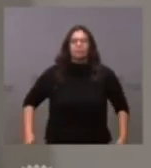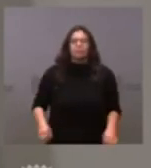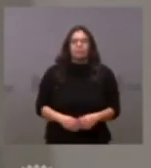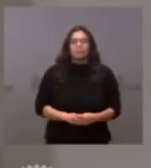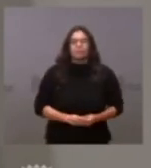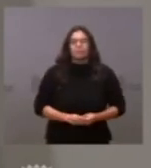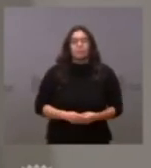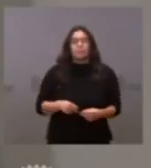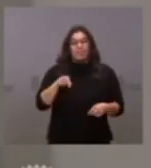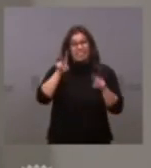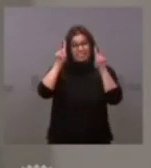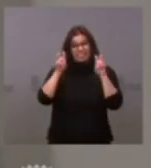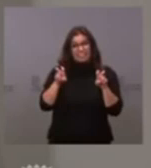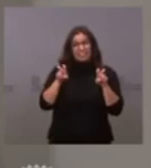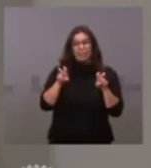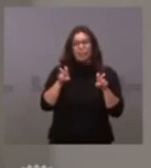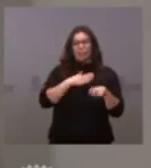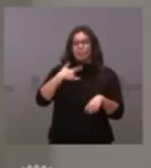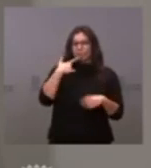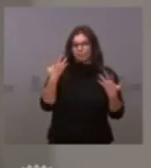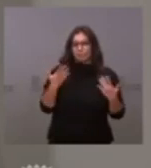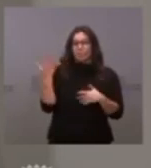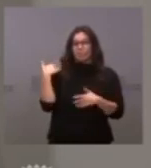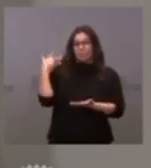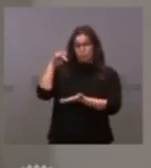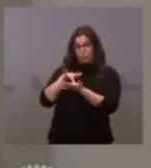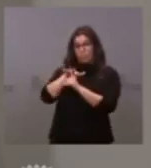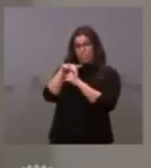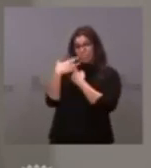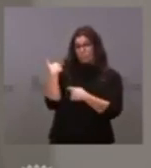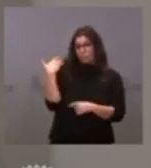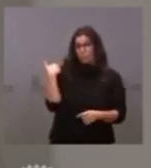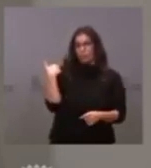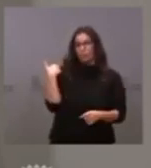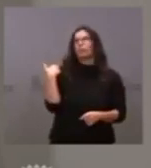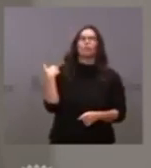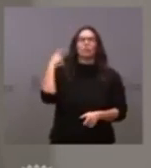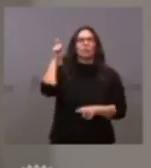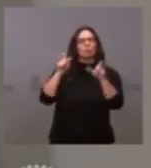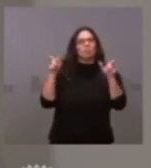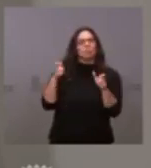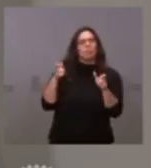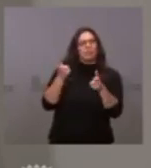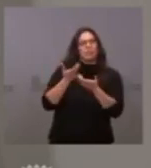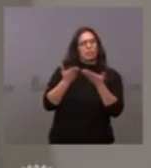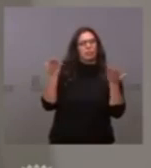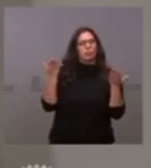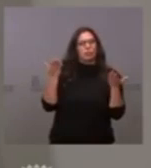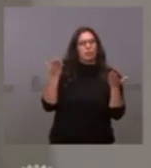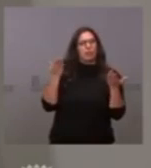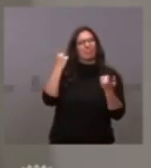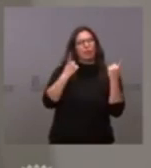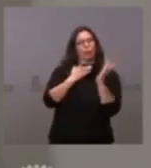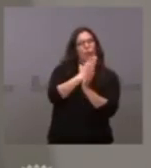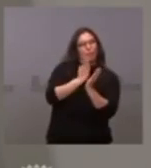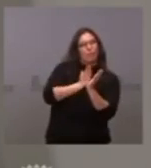que cuando sucedieron los hechos hubo mucha gente, también algunos medios,